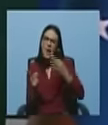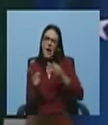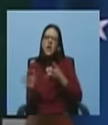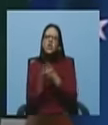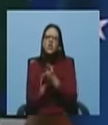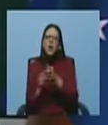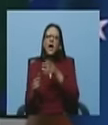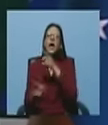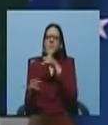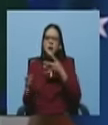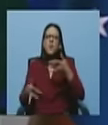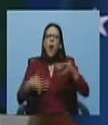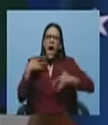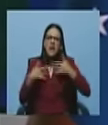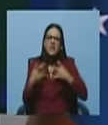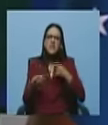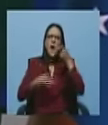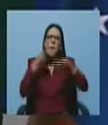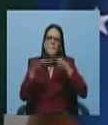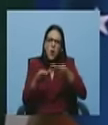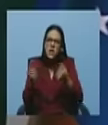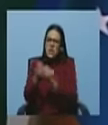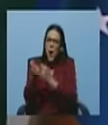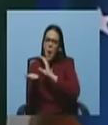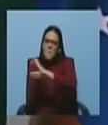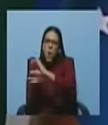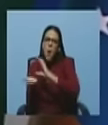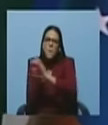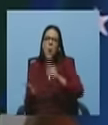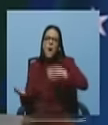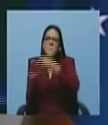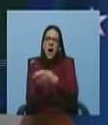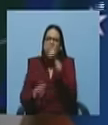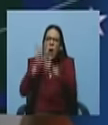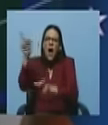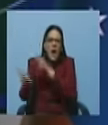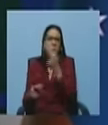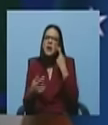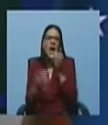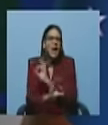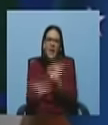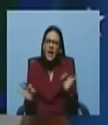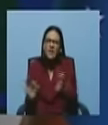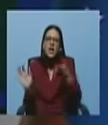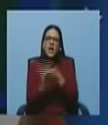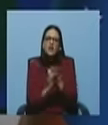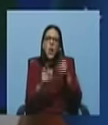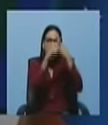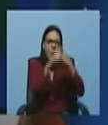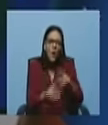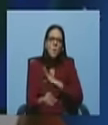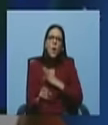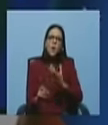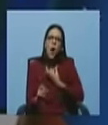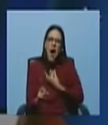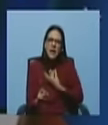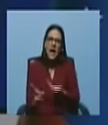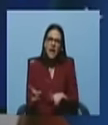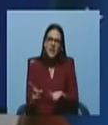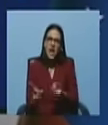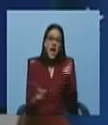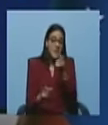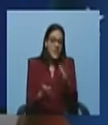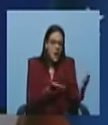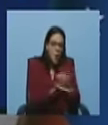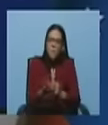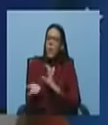actividades políticas, proselitistas, pagos de personal que no tienen que ver nada con la nómina de la alcaldía.